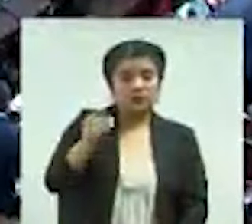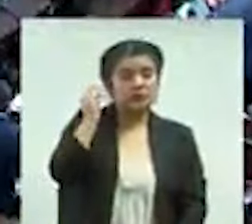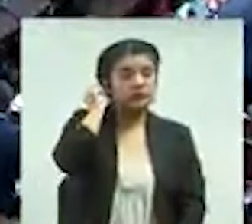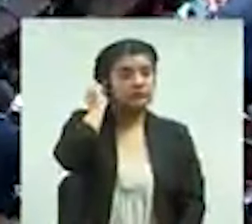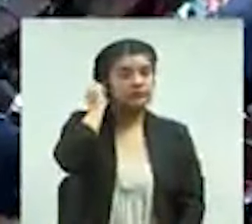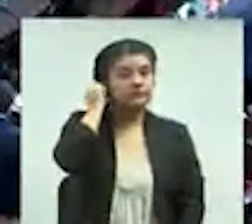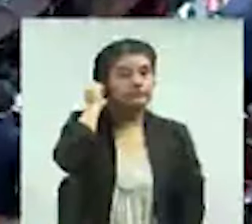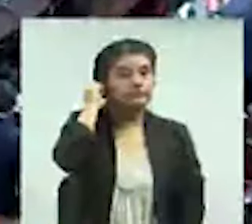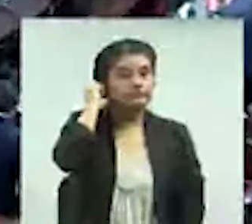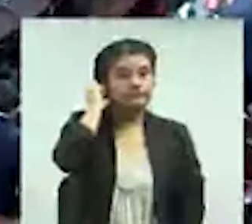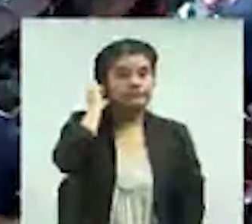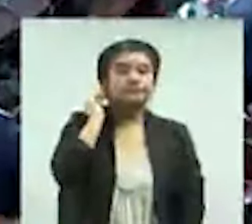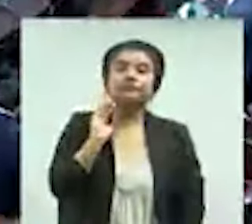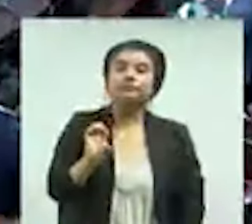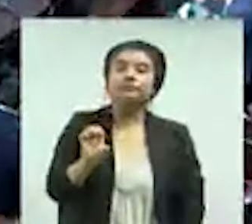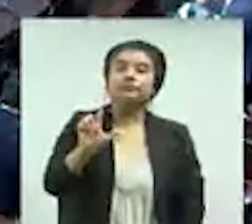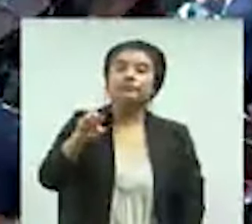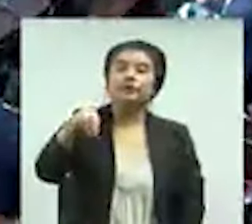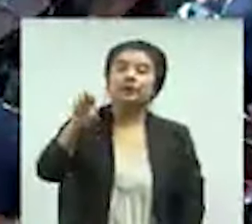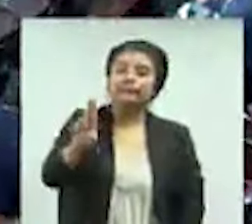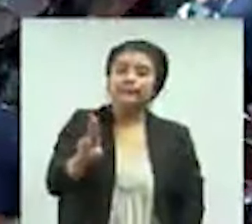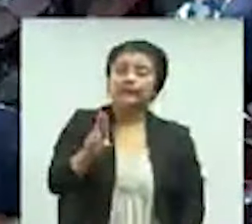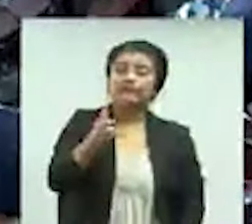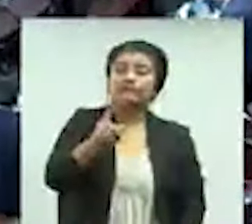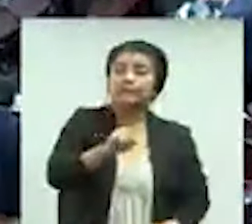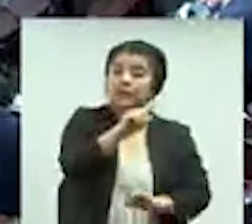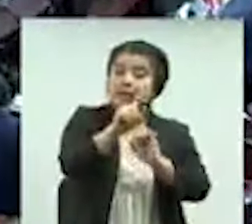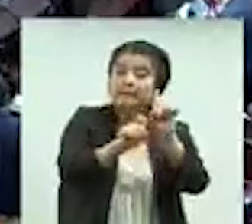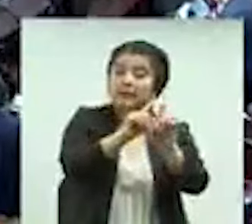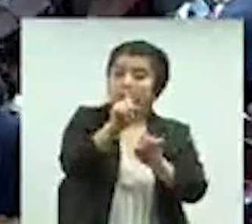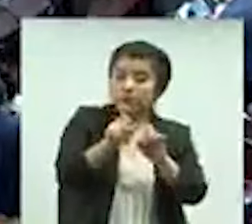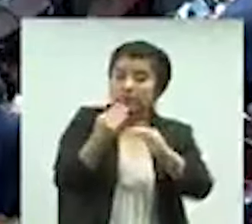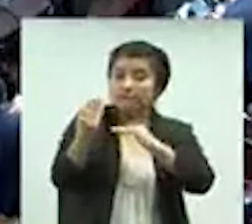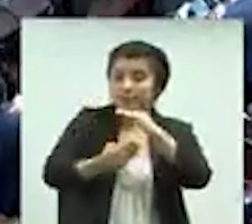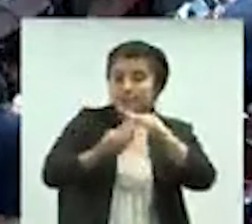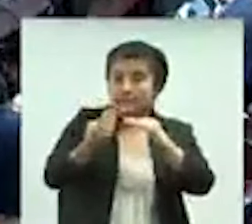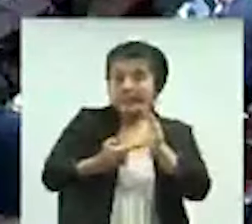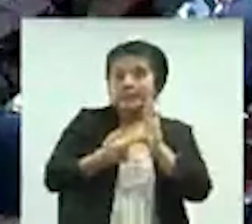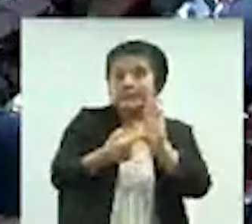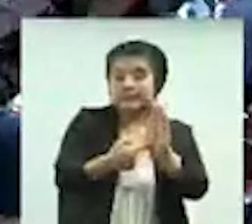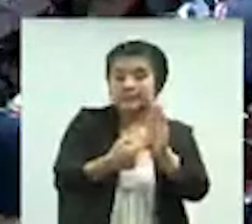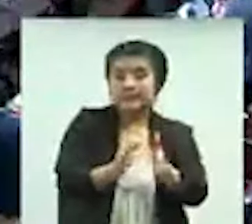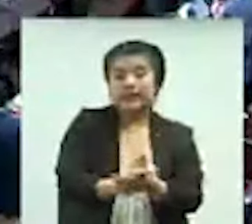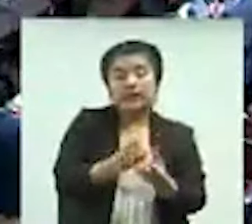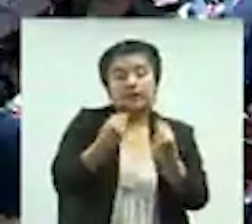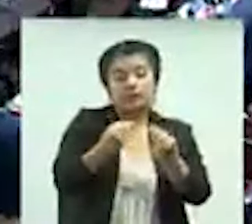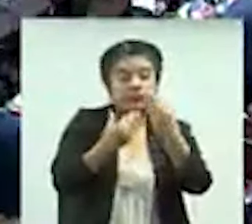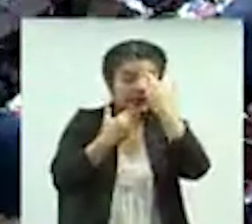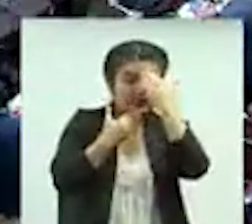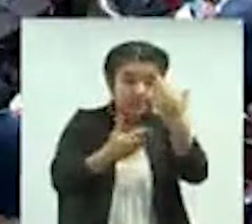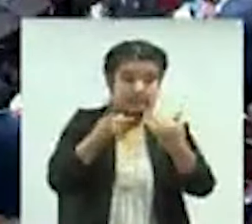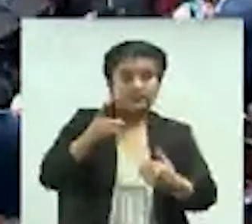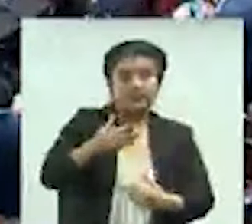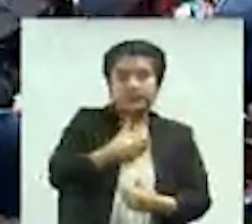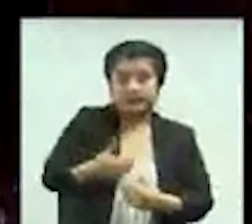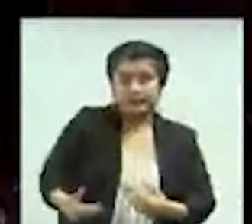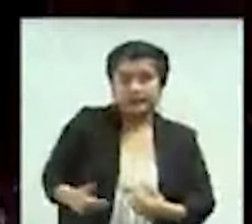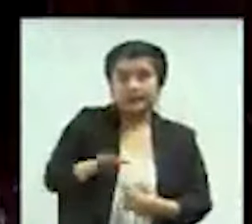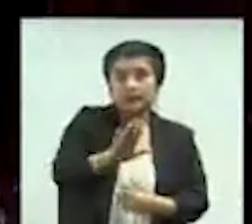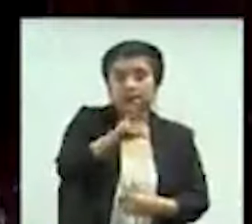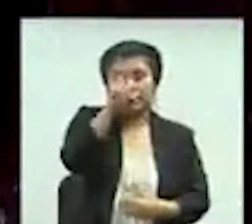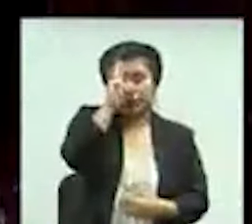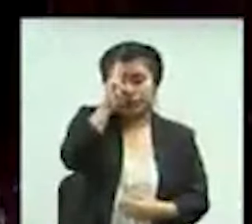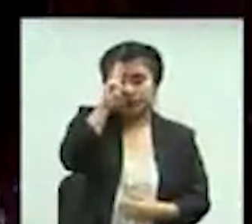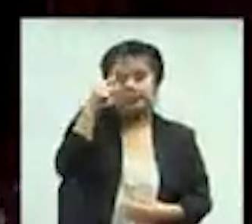Tiene la palabra el diputado Elmer Palencia para formular la siguiente pregunta básica. Muchas gracias, presidente. Solamente para recordarle al